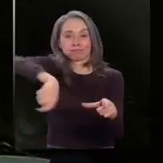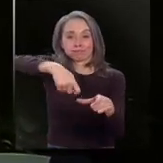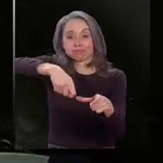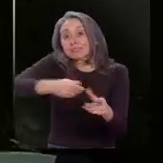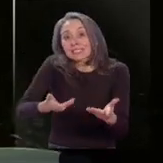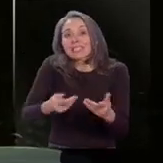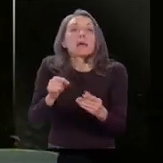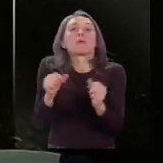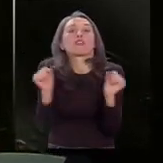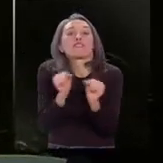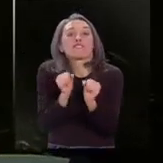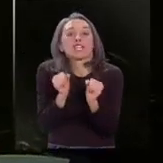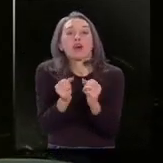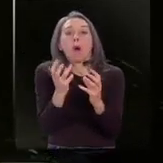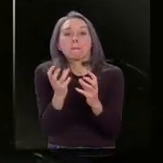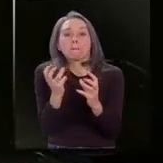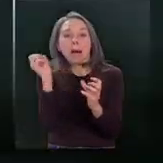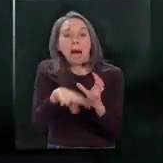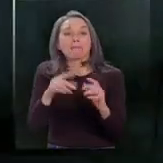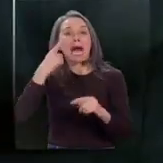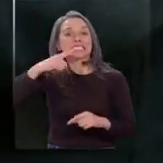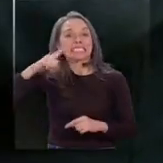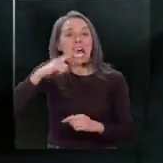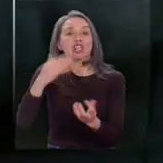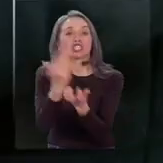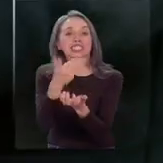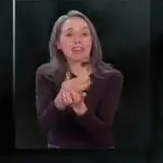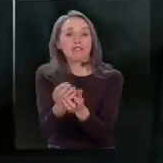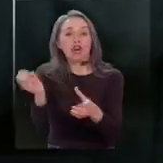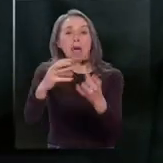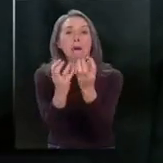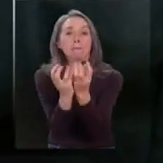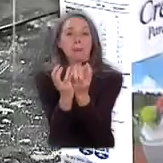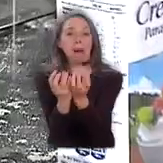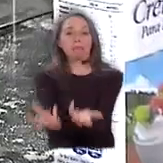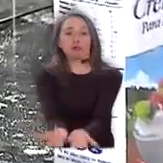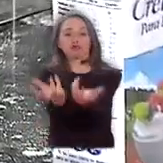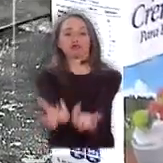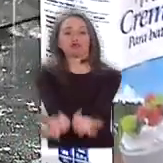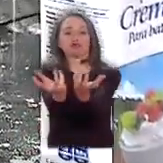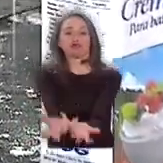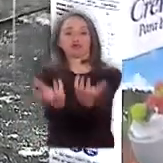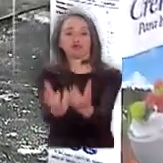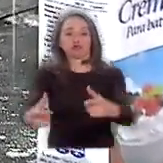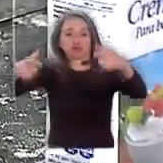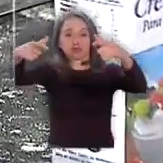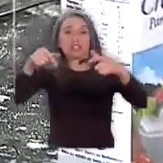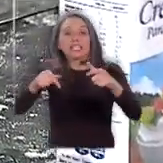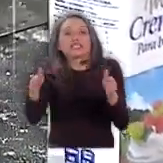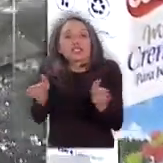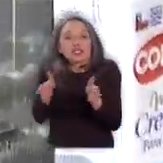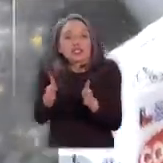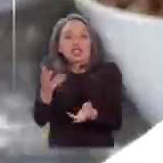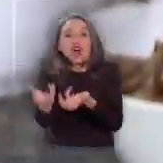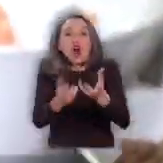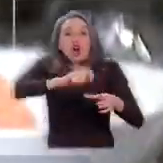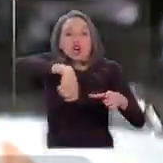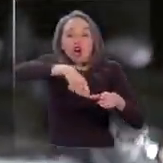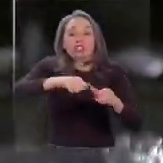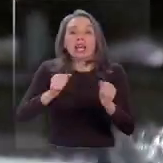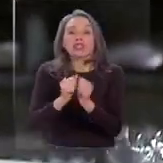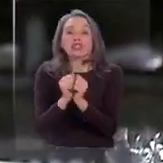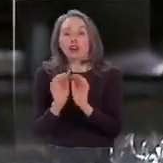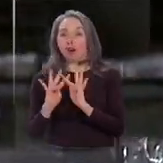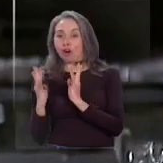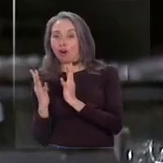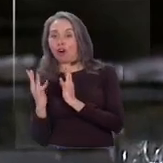pues, papita, zanahoria, cebolla. Papas en la olla y fogones encendidos marcan el ritmo en esta pequeña cocina que comparte junto al equipo